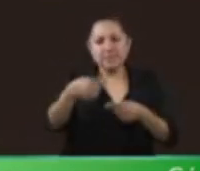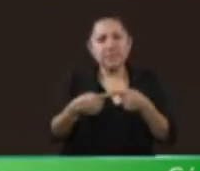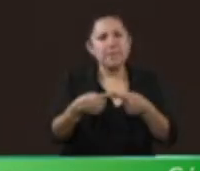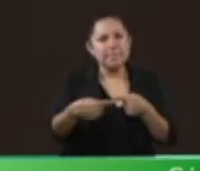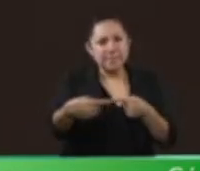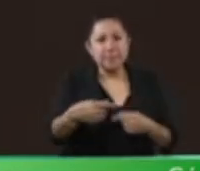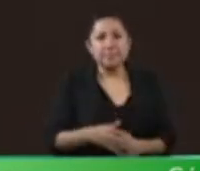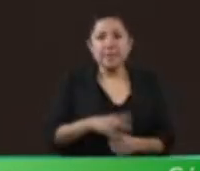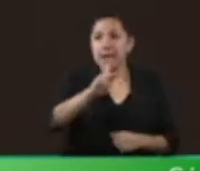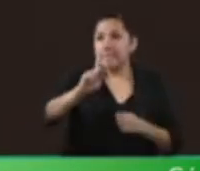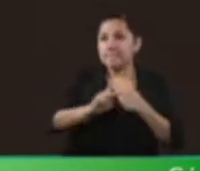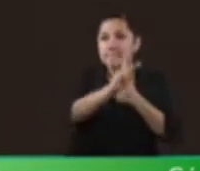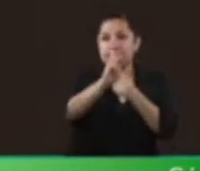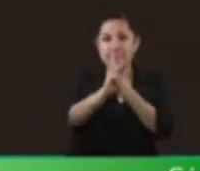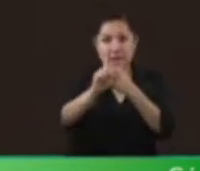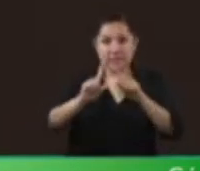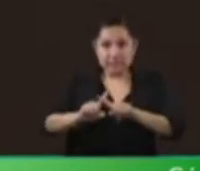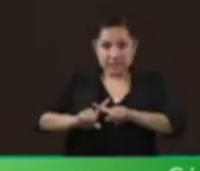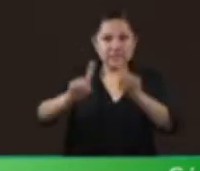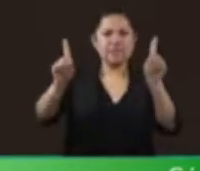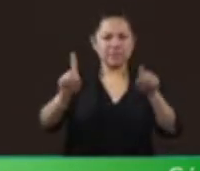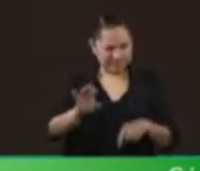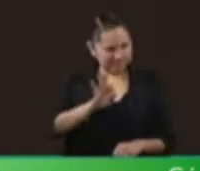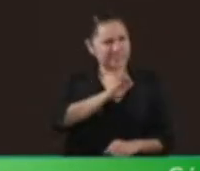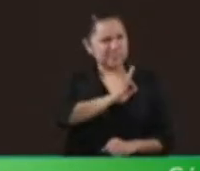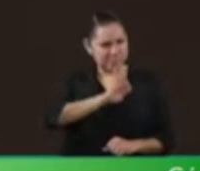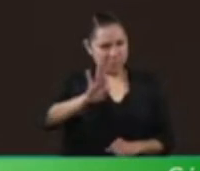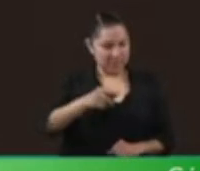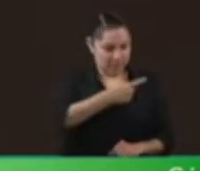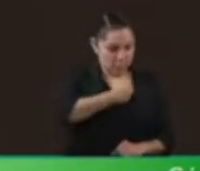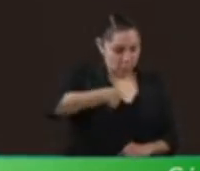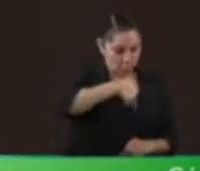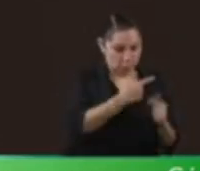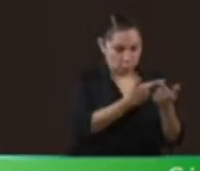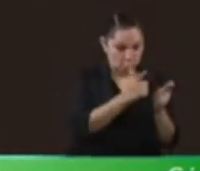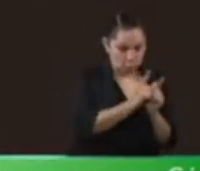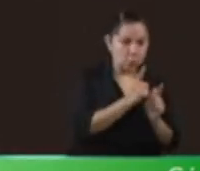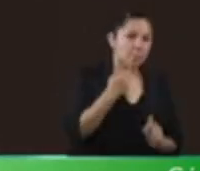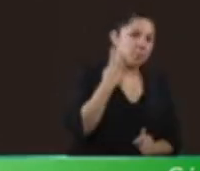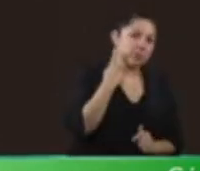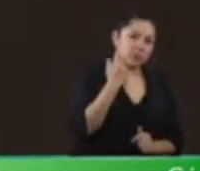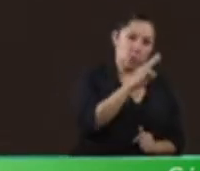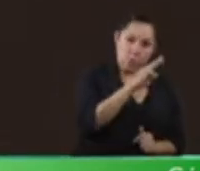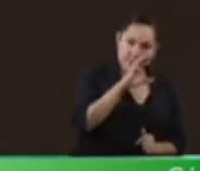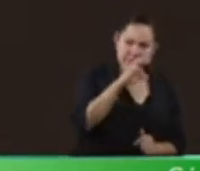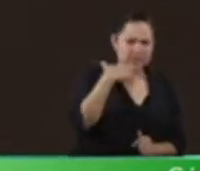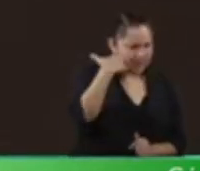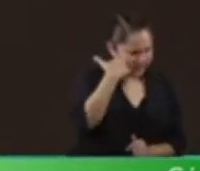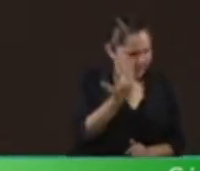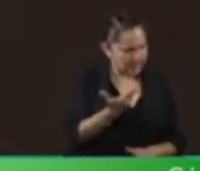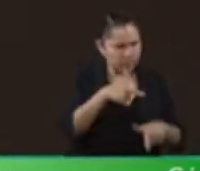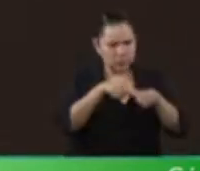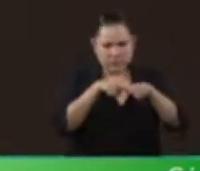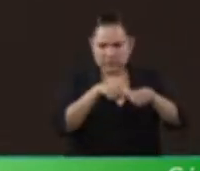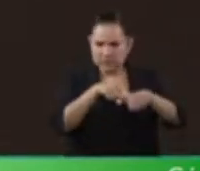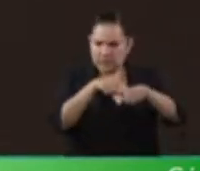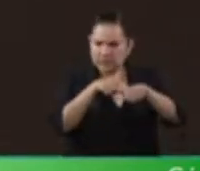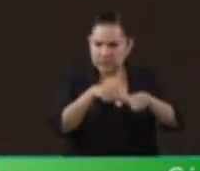posible. Y desde Movimiento Ciudadano vamos a seguir insistiendo, vamos a seguir luchando por ese